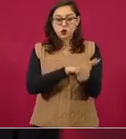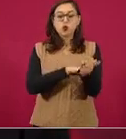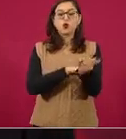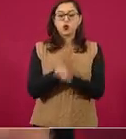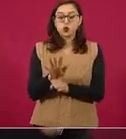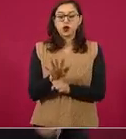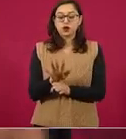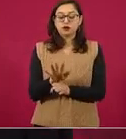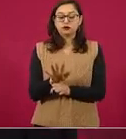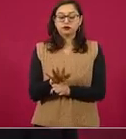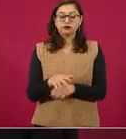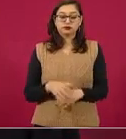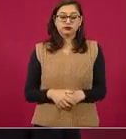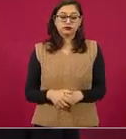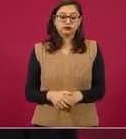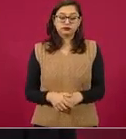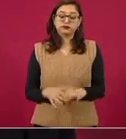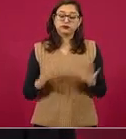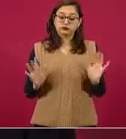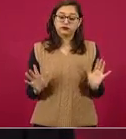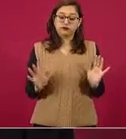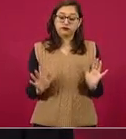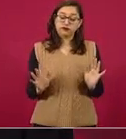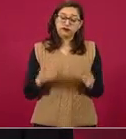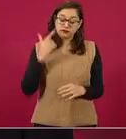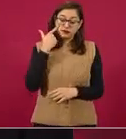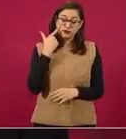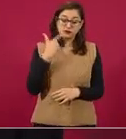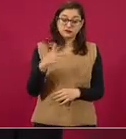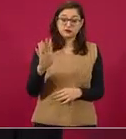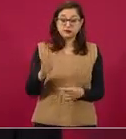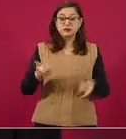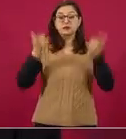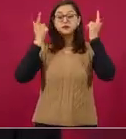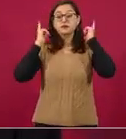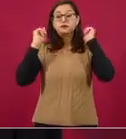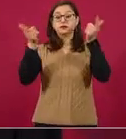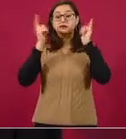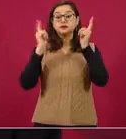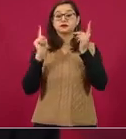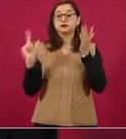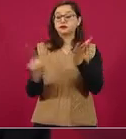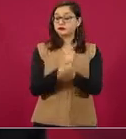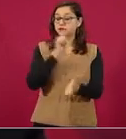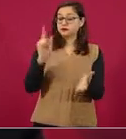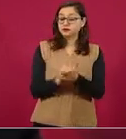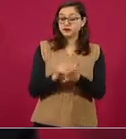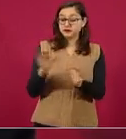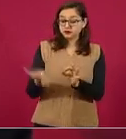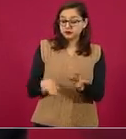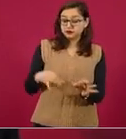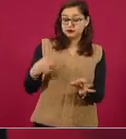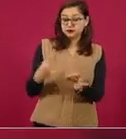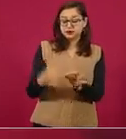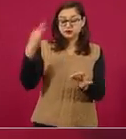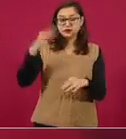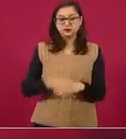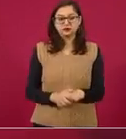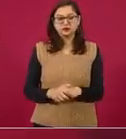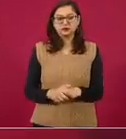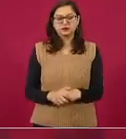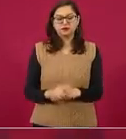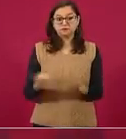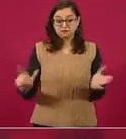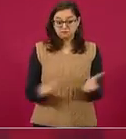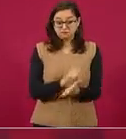Y ojalá y se aplique la ley y la máxima de que al margen de la ley nada y por